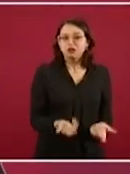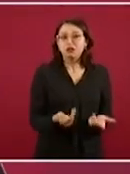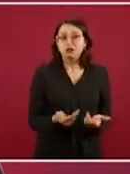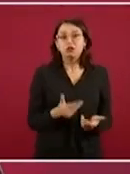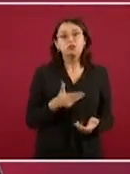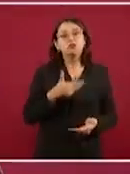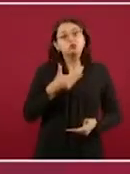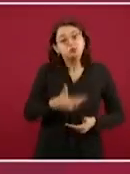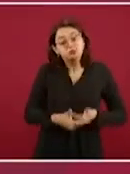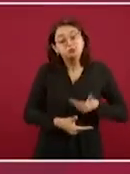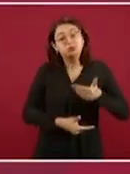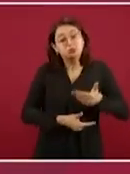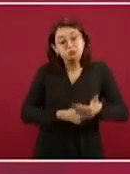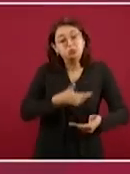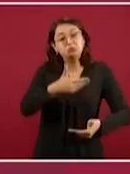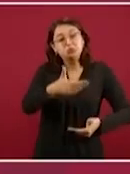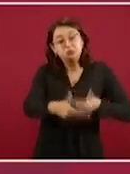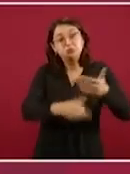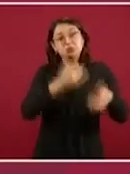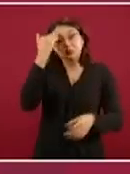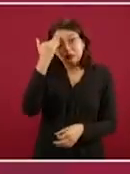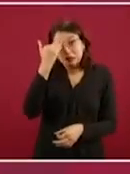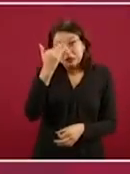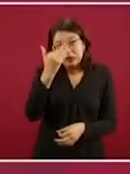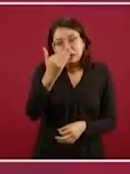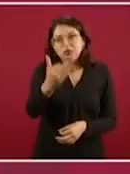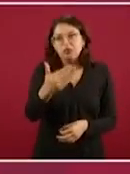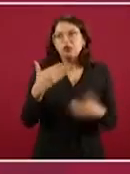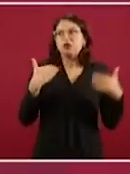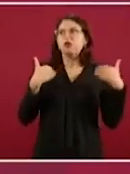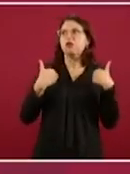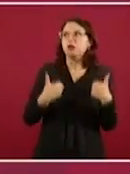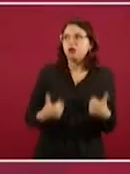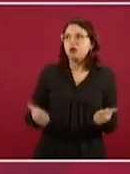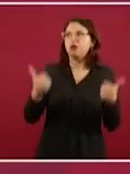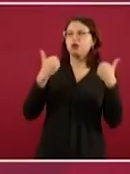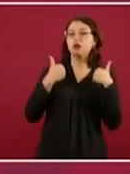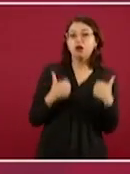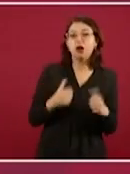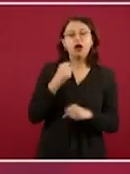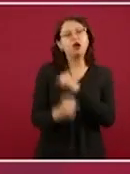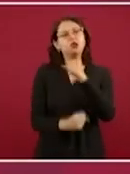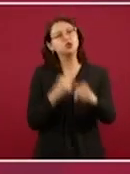Hasta los años 60, hasta los años 70, en Chiapas,